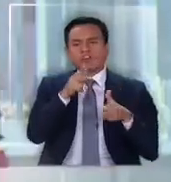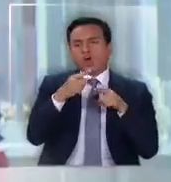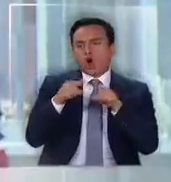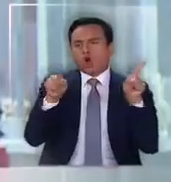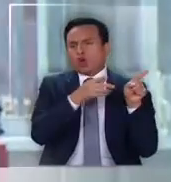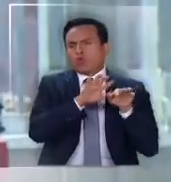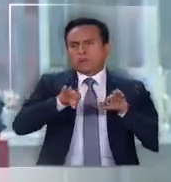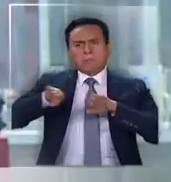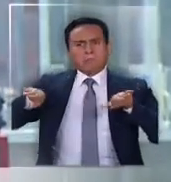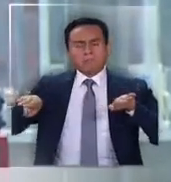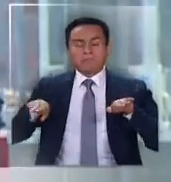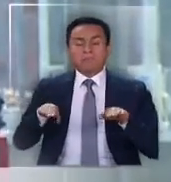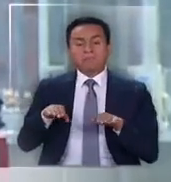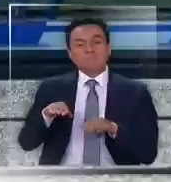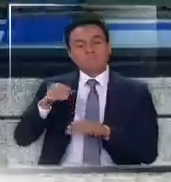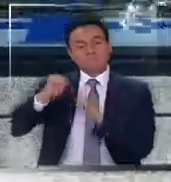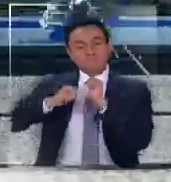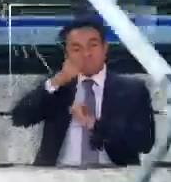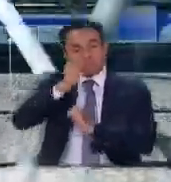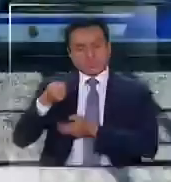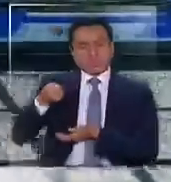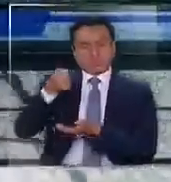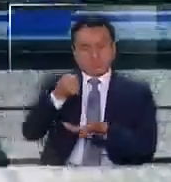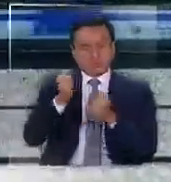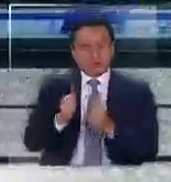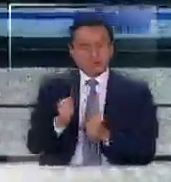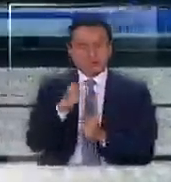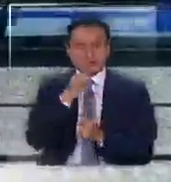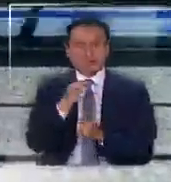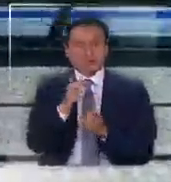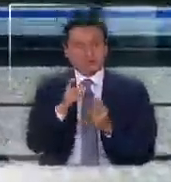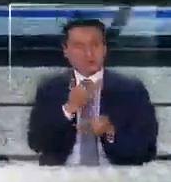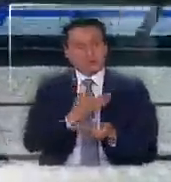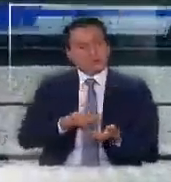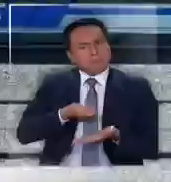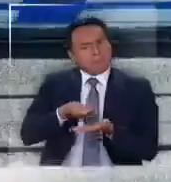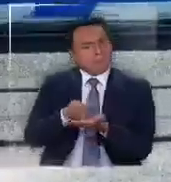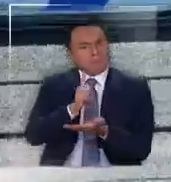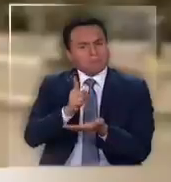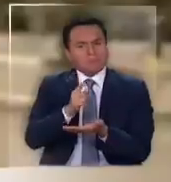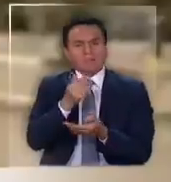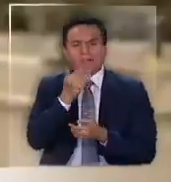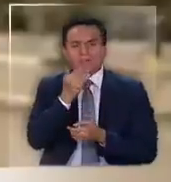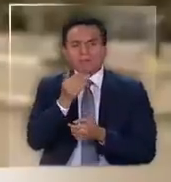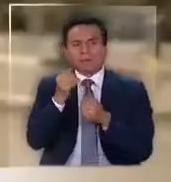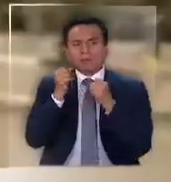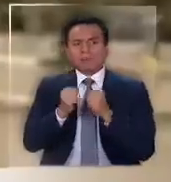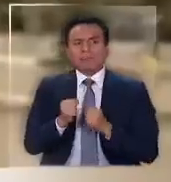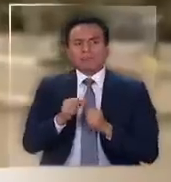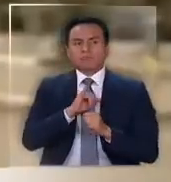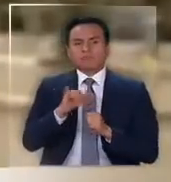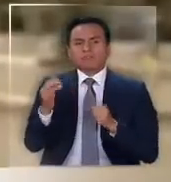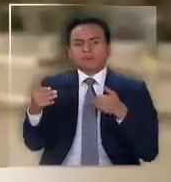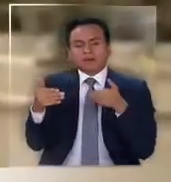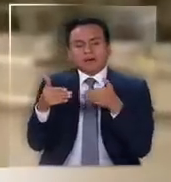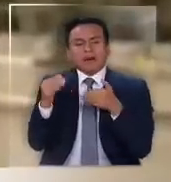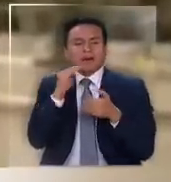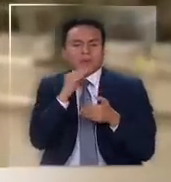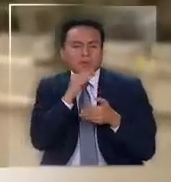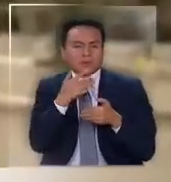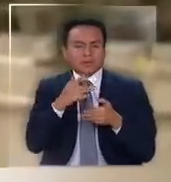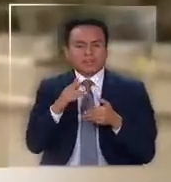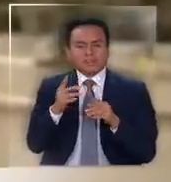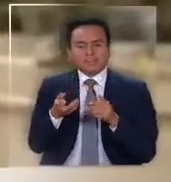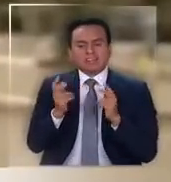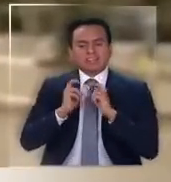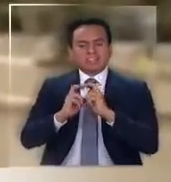Los privados podrían poner los recursos, por lo tanto no les saldrían los recursos al Estado y a su vez podrían terminarlo rápido porque es un tren ligero